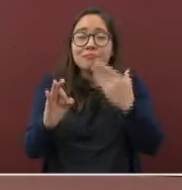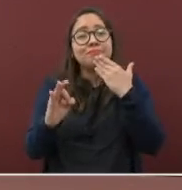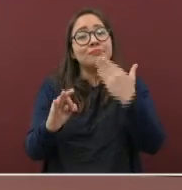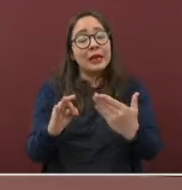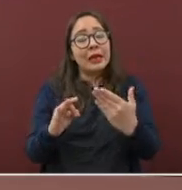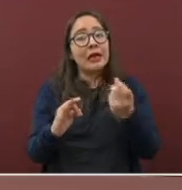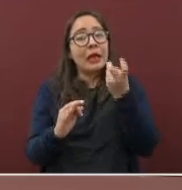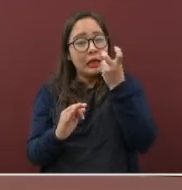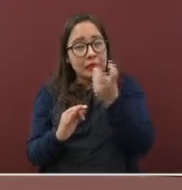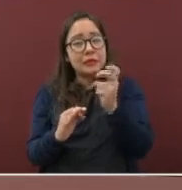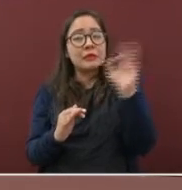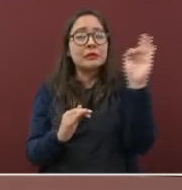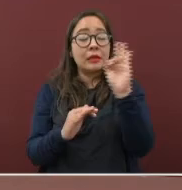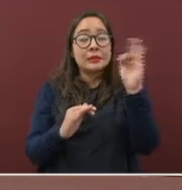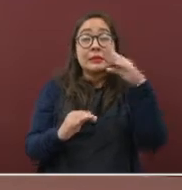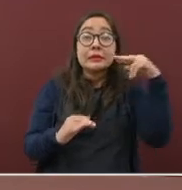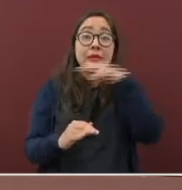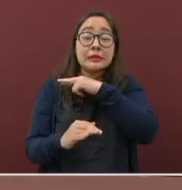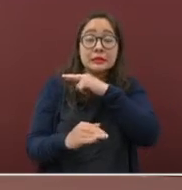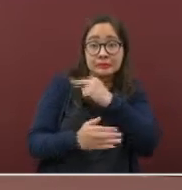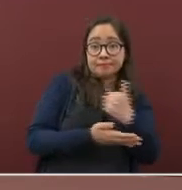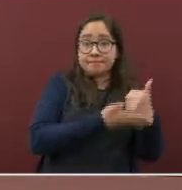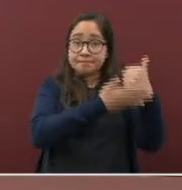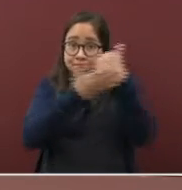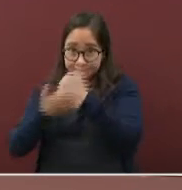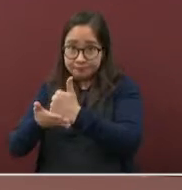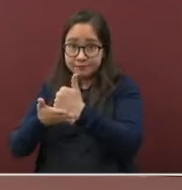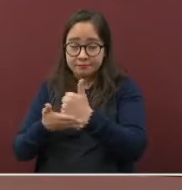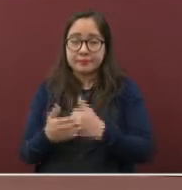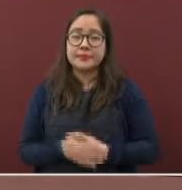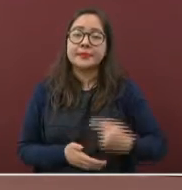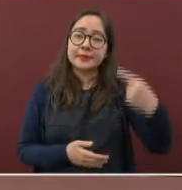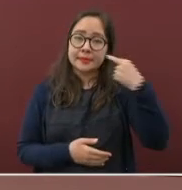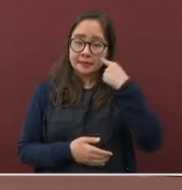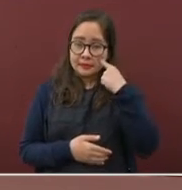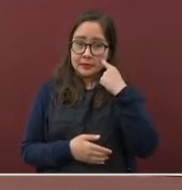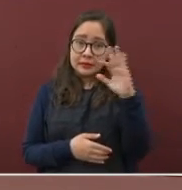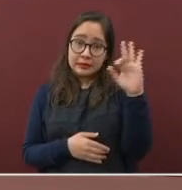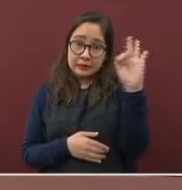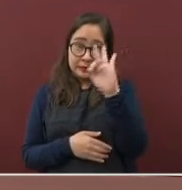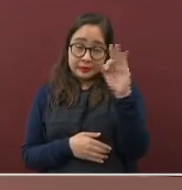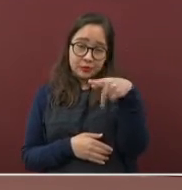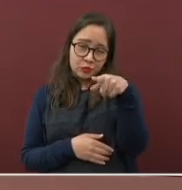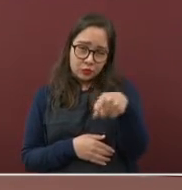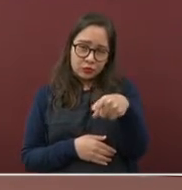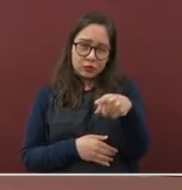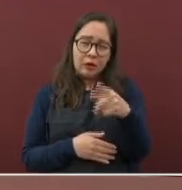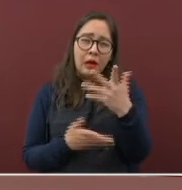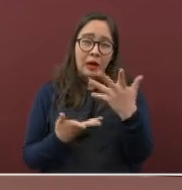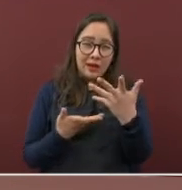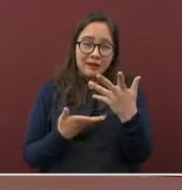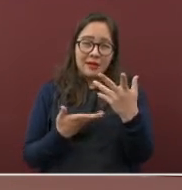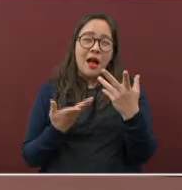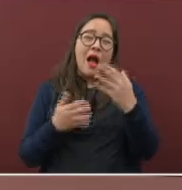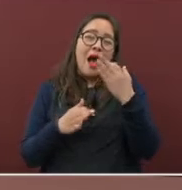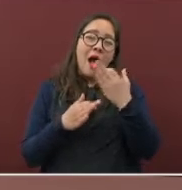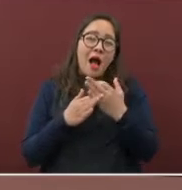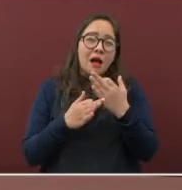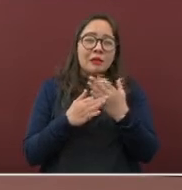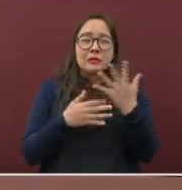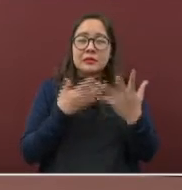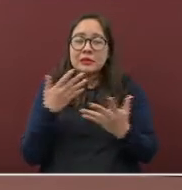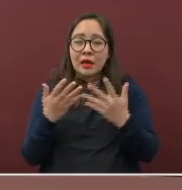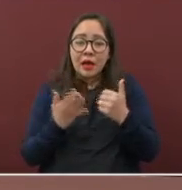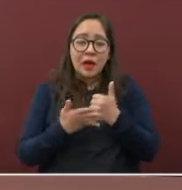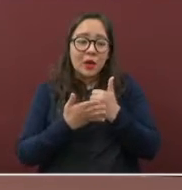de eso derive una atención inmediata y adecuada primero si eres la persona que está prestando o prestar el